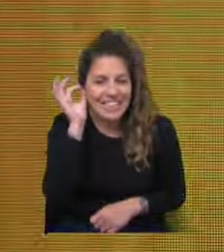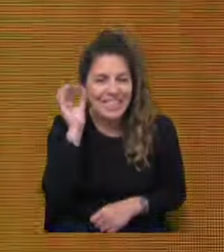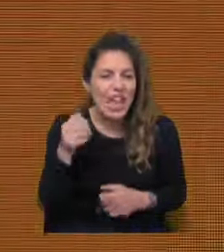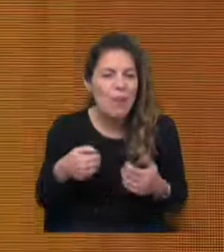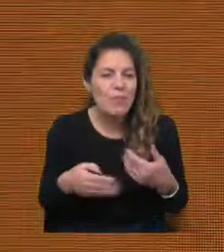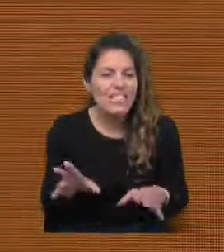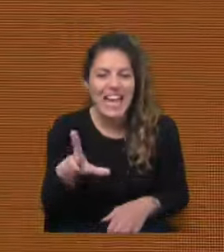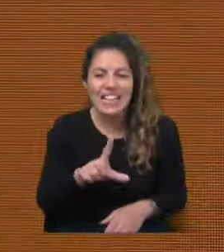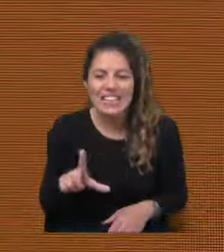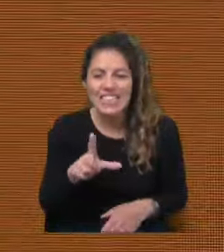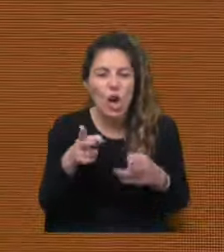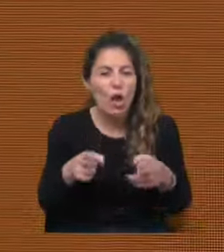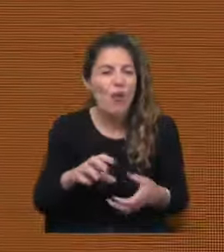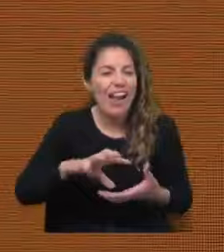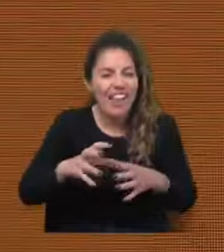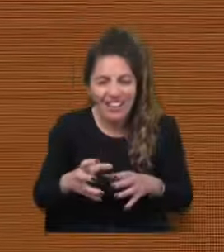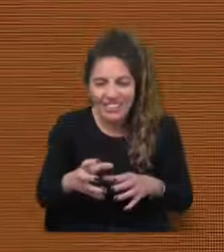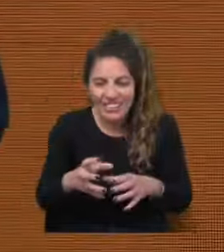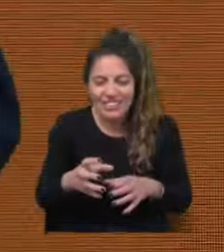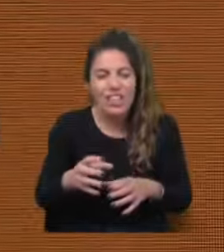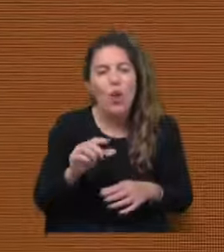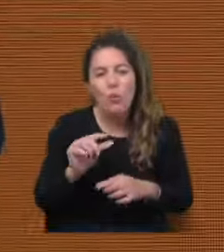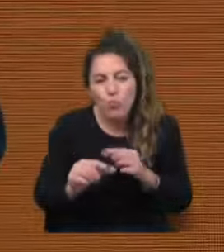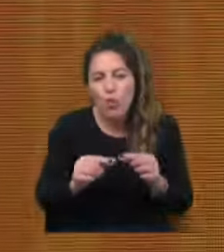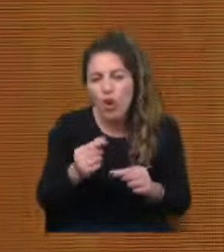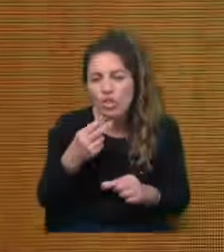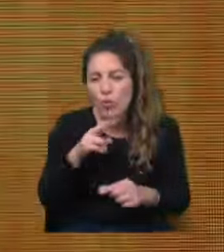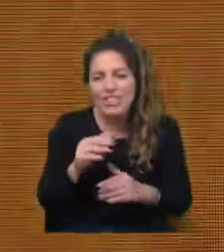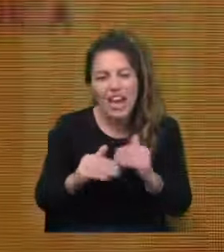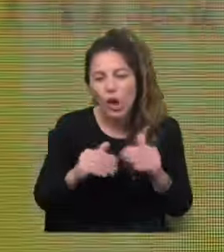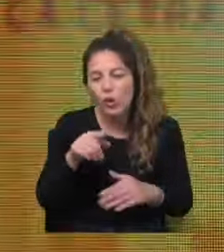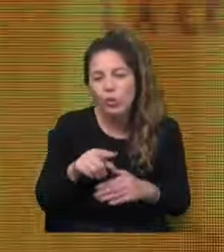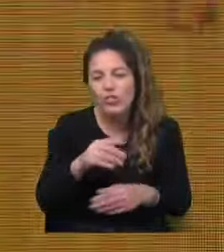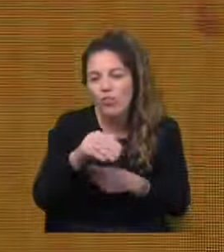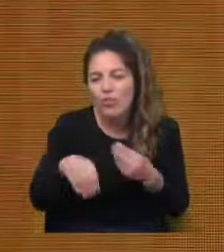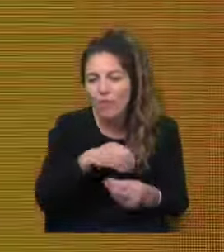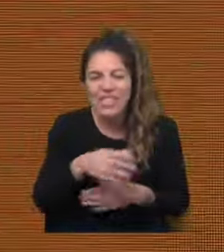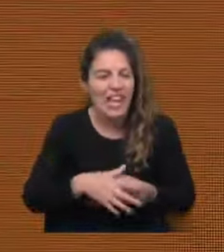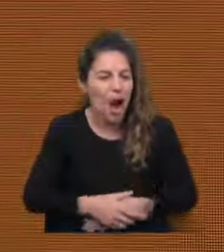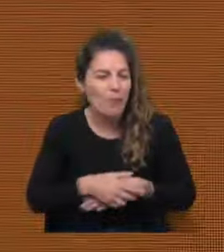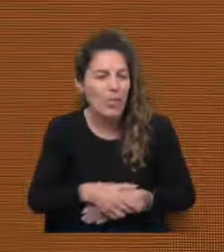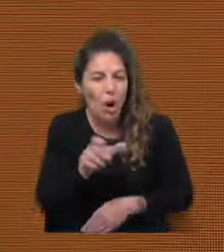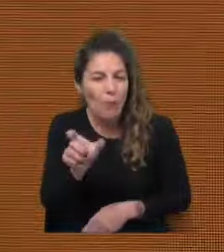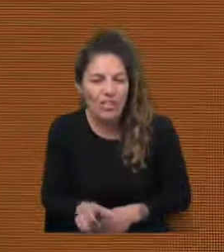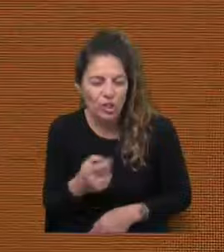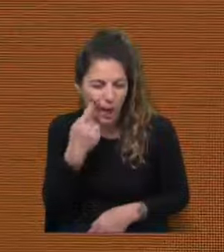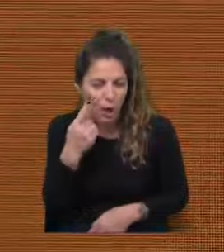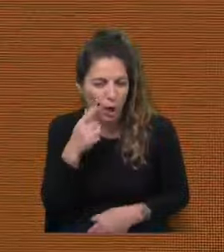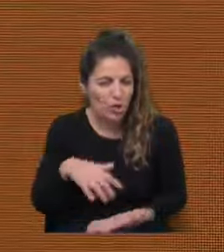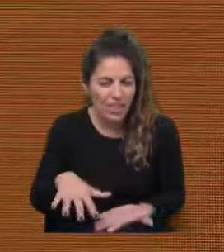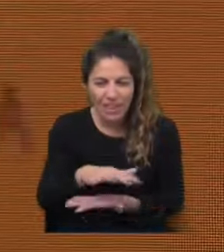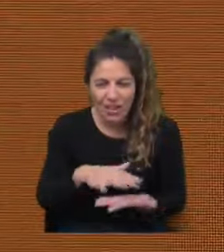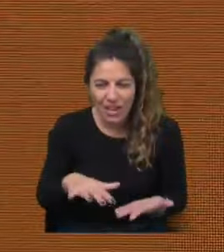al liceo en la época de la crisis, y un poco, si vos entras a reconstruir con su familia, con amigos, gente que lo conoce del